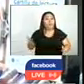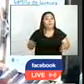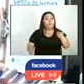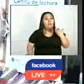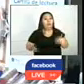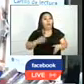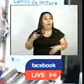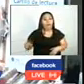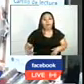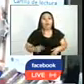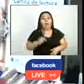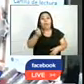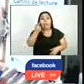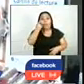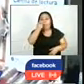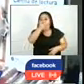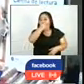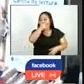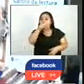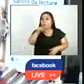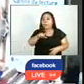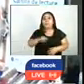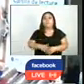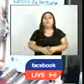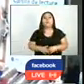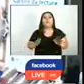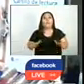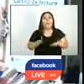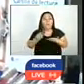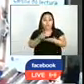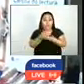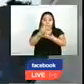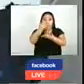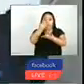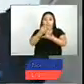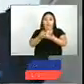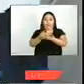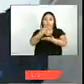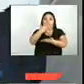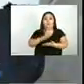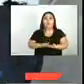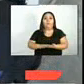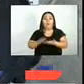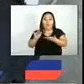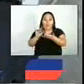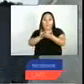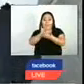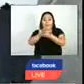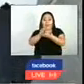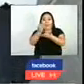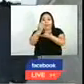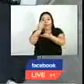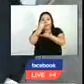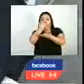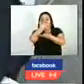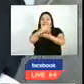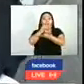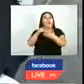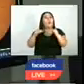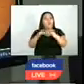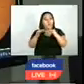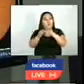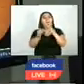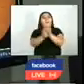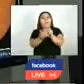más temprana edad puedan tener problemas de retina por la exposición a la luz azul. El brillo de las pantallas también puede generar otro tipo